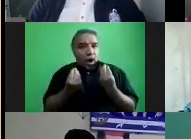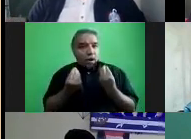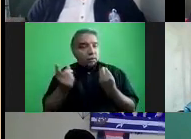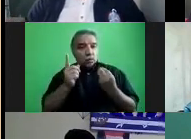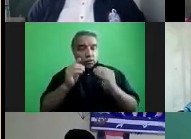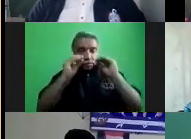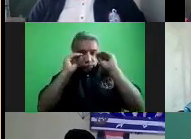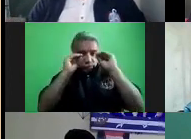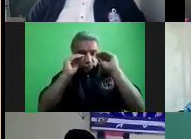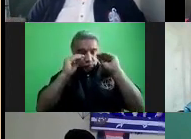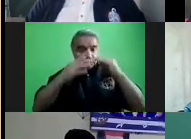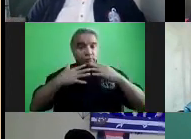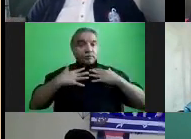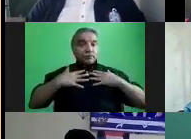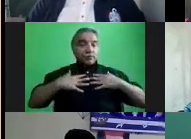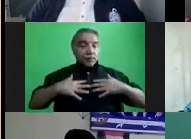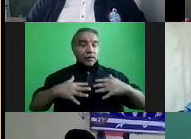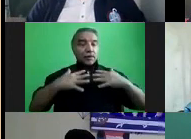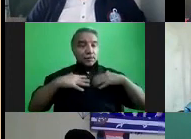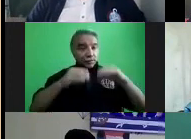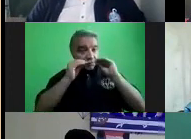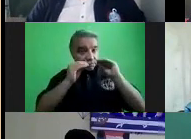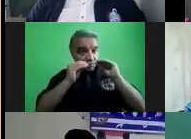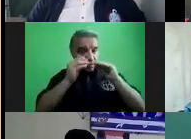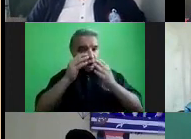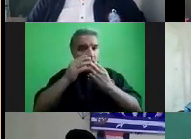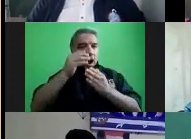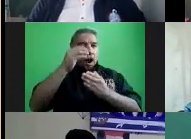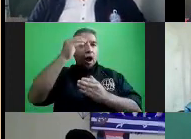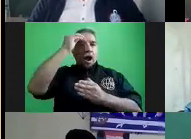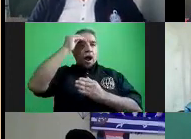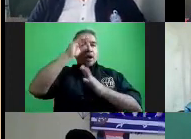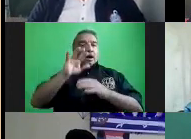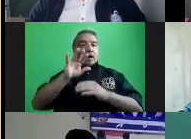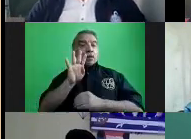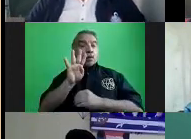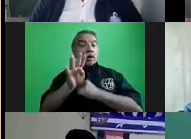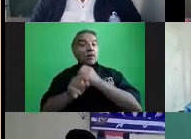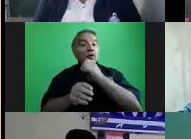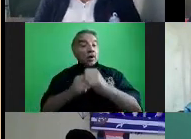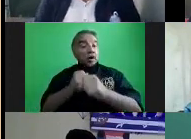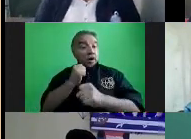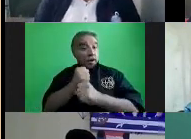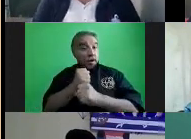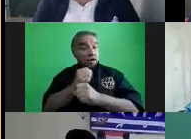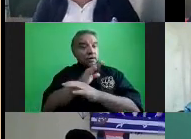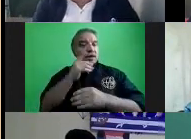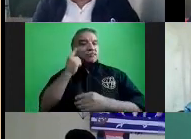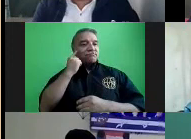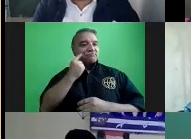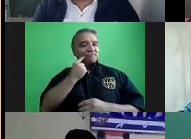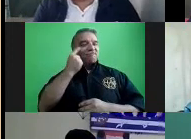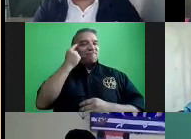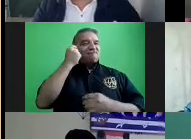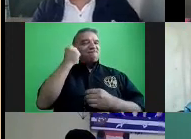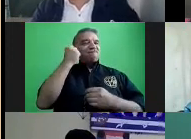ser iguales. No tenemos que sentir miedo, tenemos que aprender que nos enseñen bien. Ya cuando